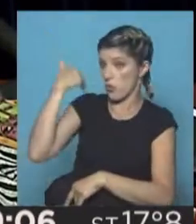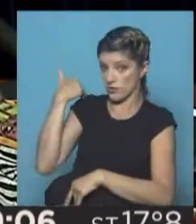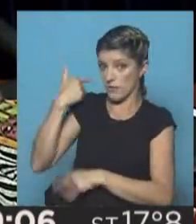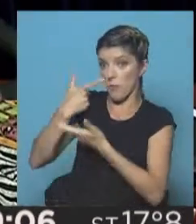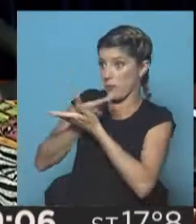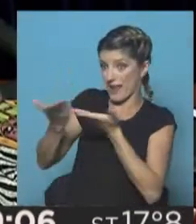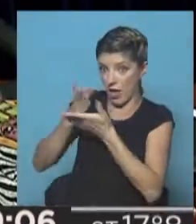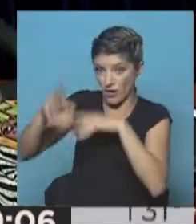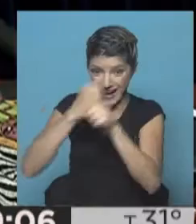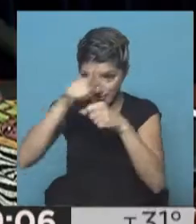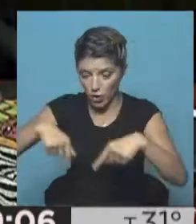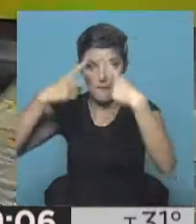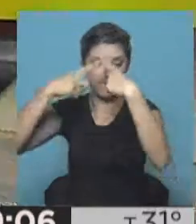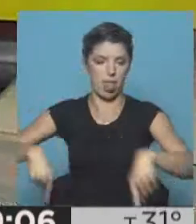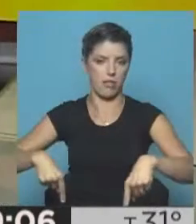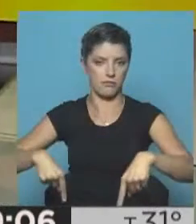la intervención.